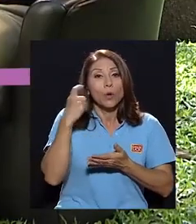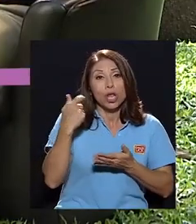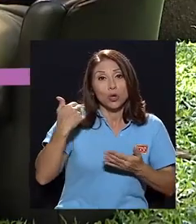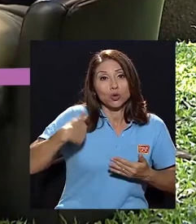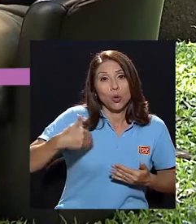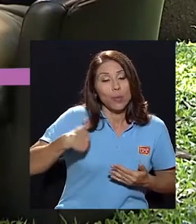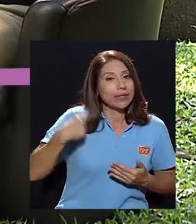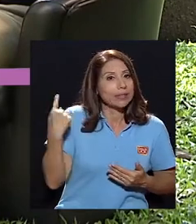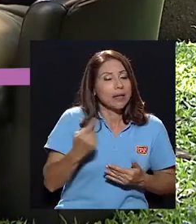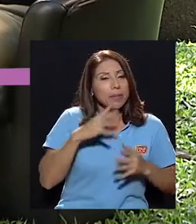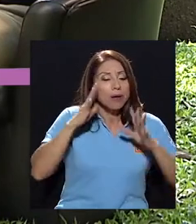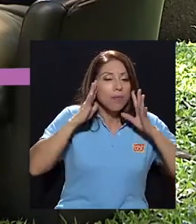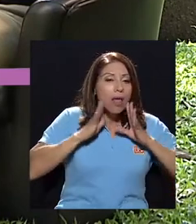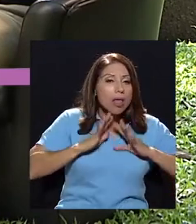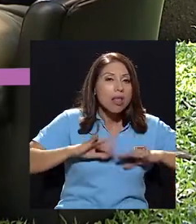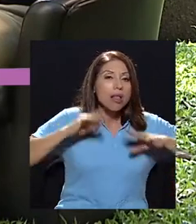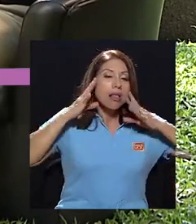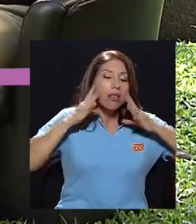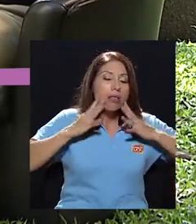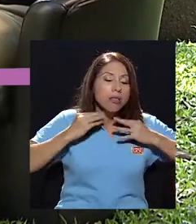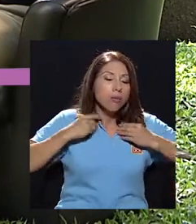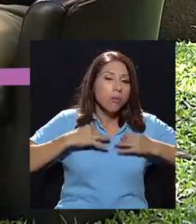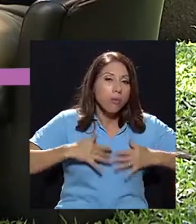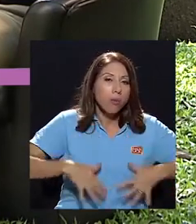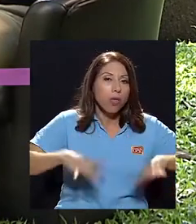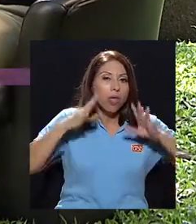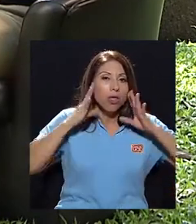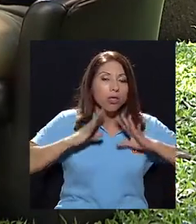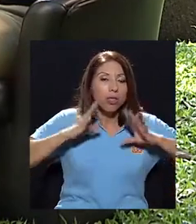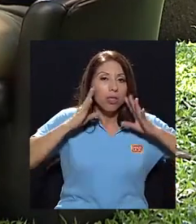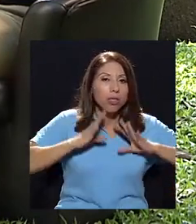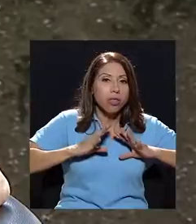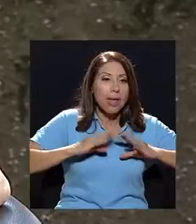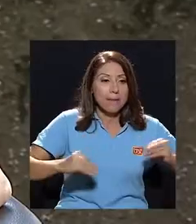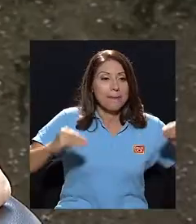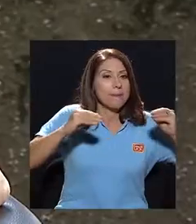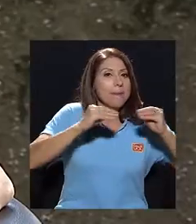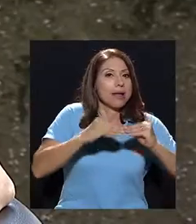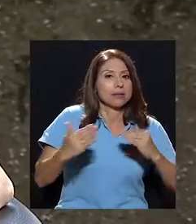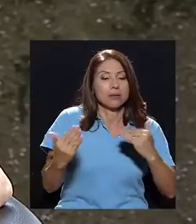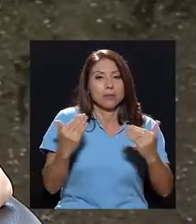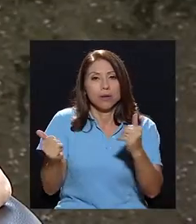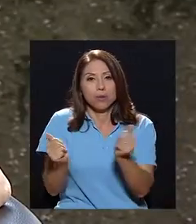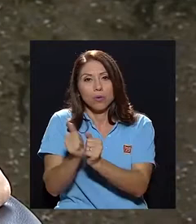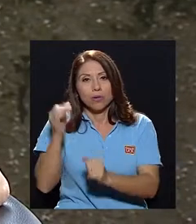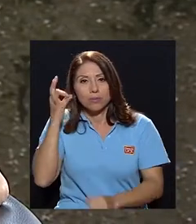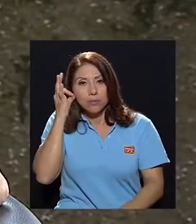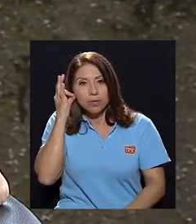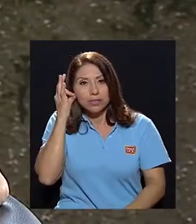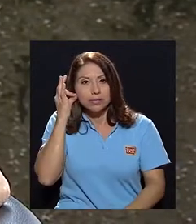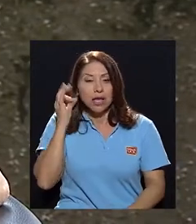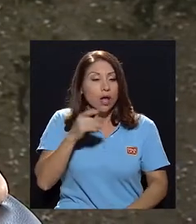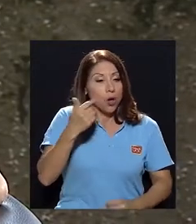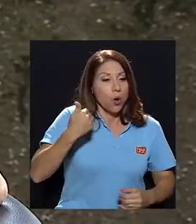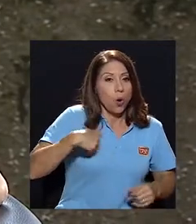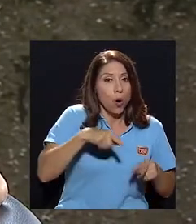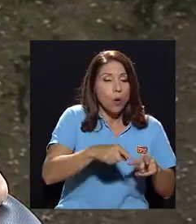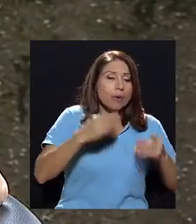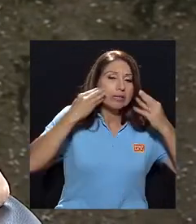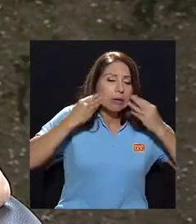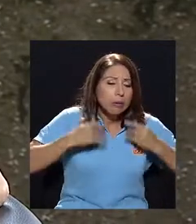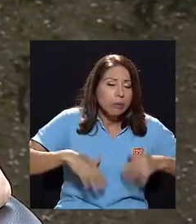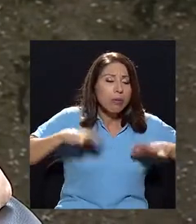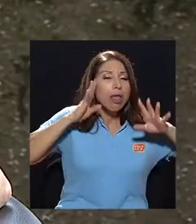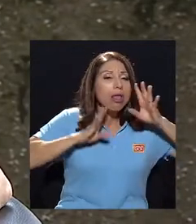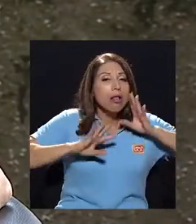de sudoración o digamos que es la pérdida de líquido por hora de ejercicio mayor que las mujeres. Entonces los hombres, como sudan más,